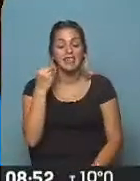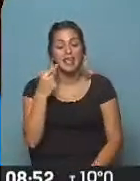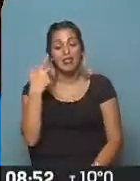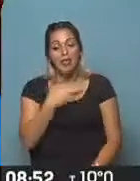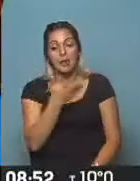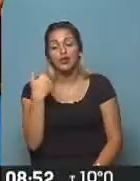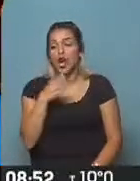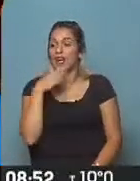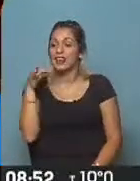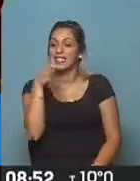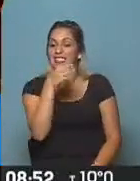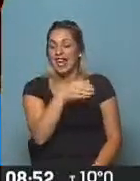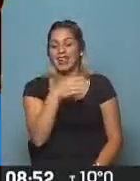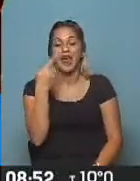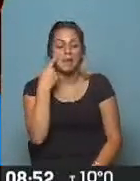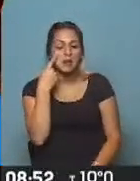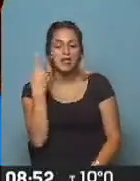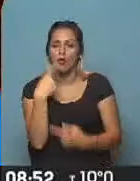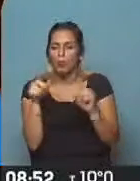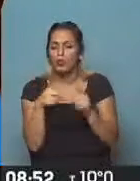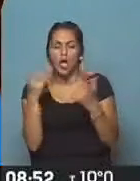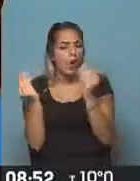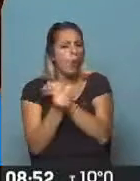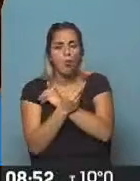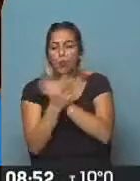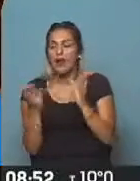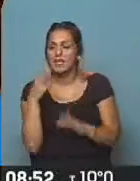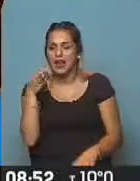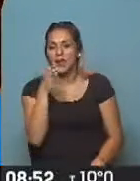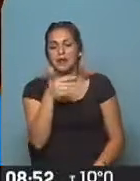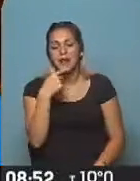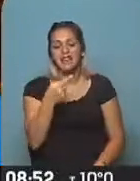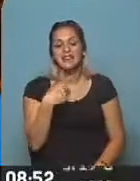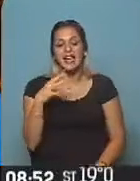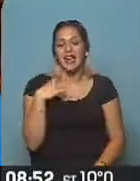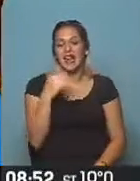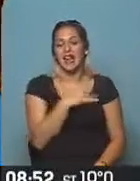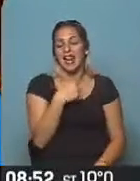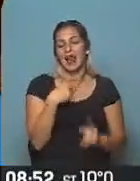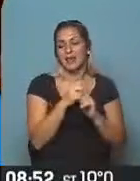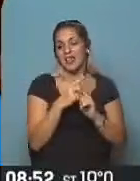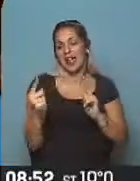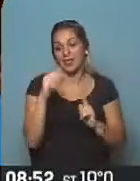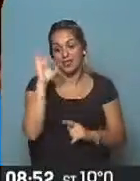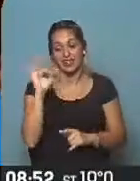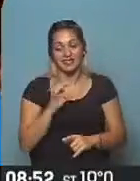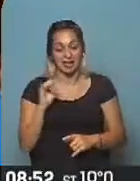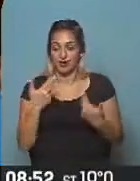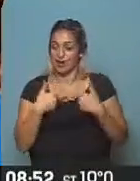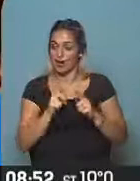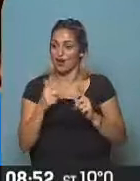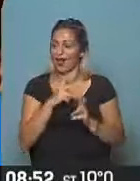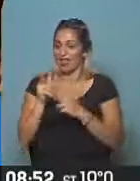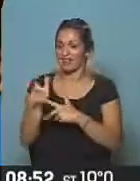asistir a espectáculos del vivo musicales de cualquier tipo prolonga la vida de 10 años no le dije ya es una muy buena manera de cerrarlos